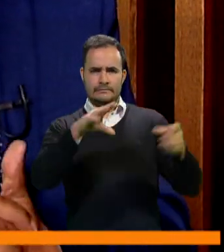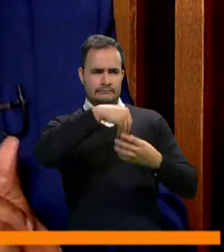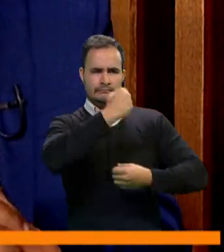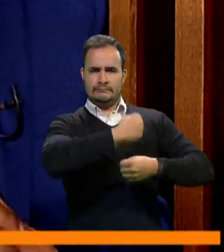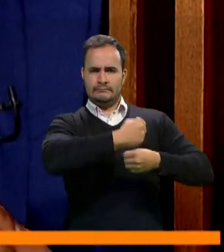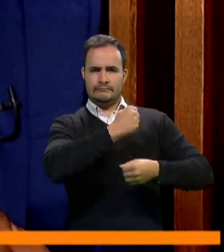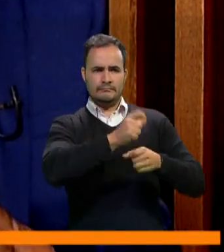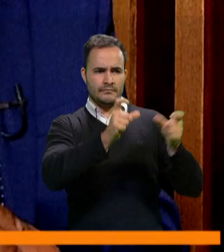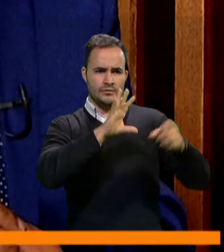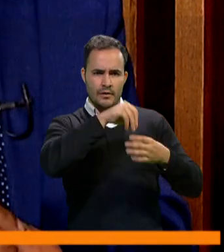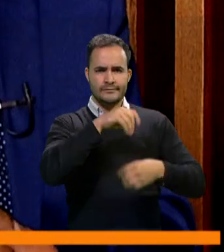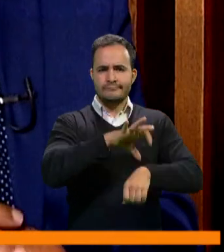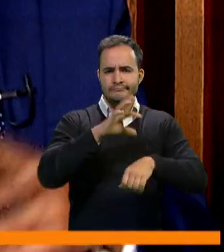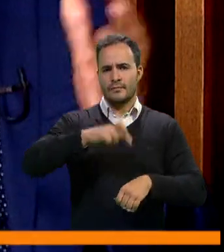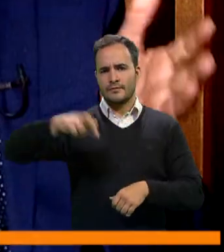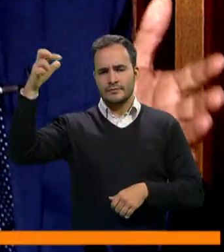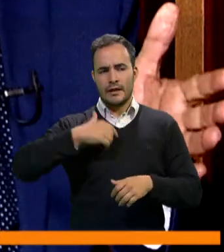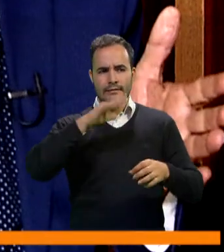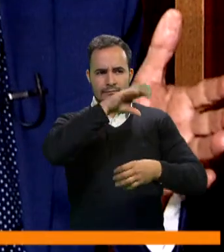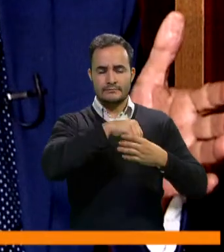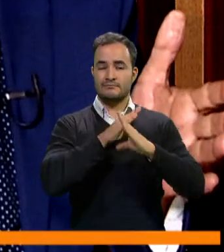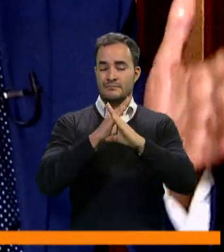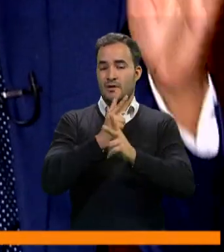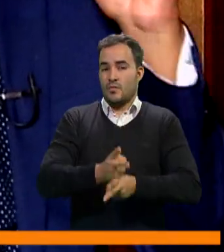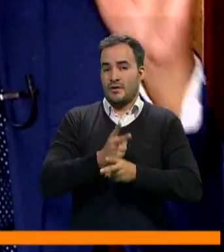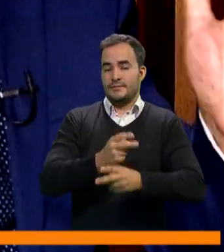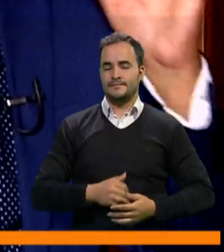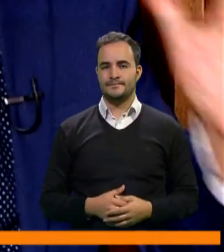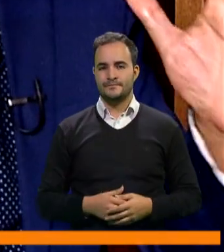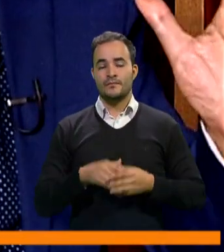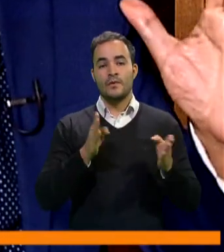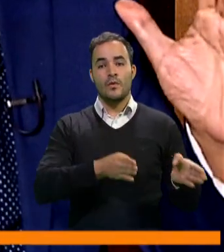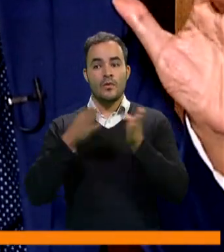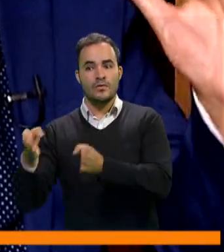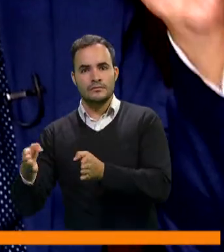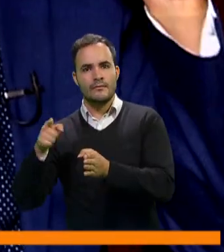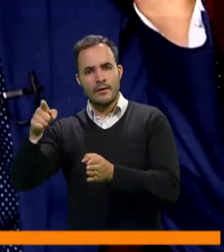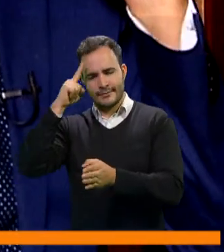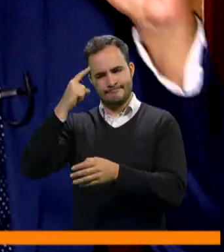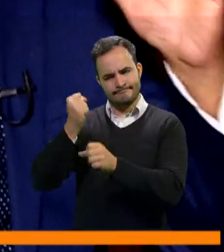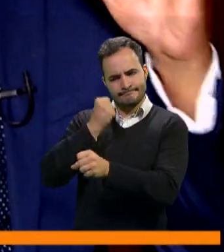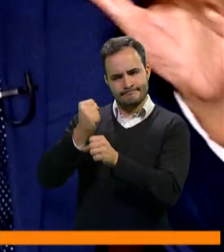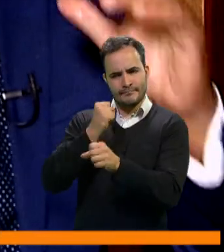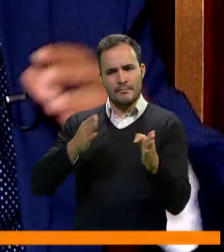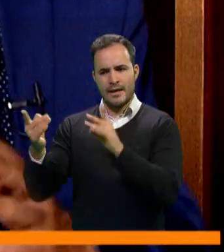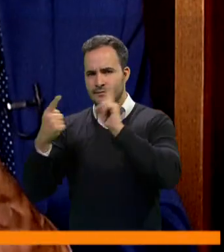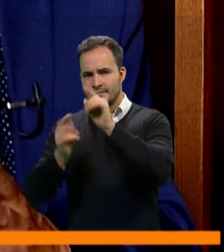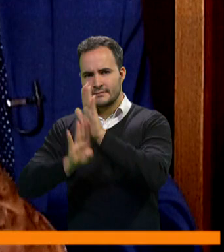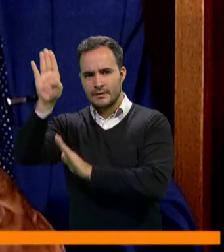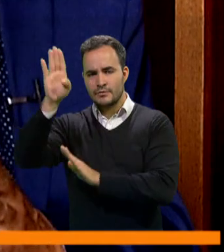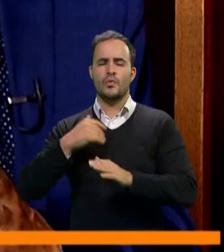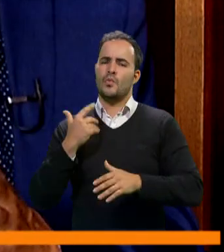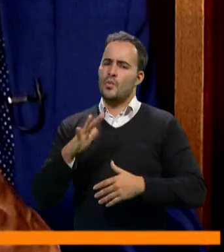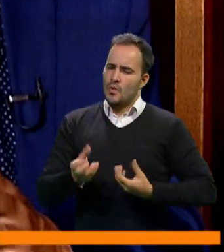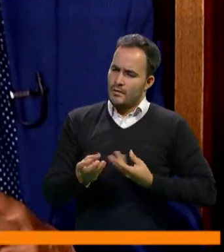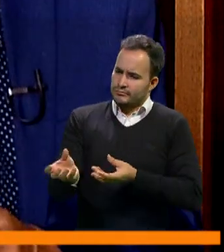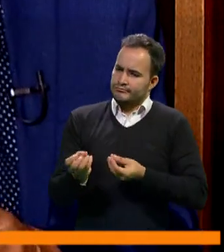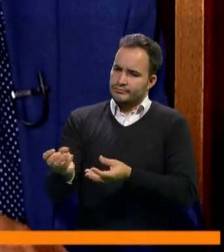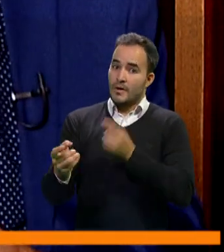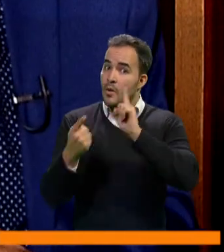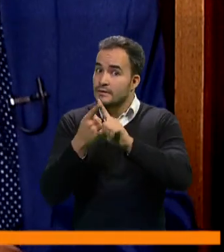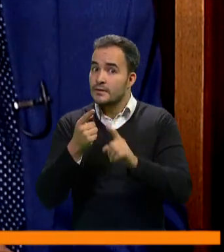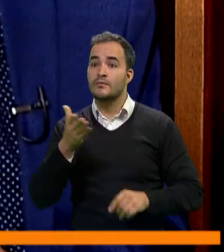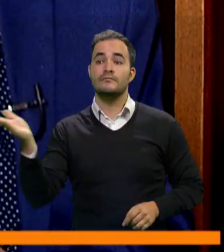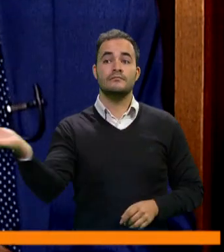en los médicos, las enfermeras. En el plan de desarrollo hice grandes aportes para que ese Medellín futuro tenga y le